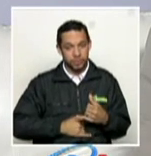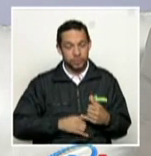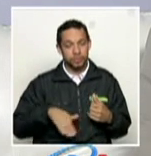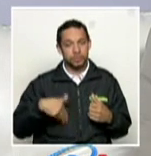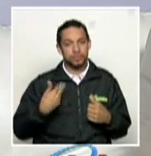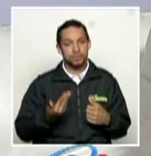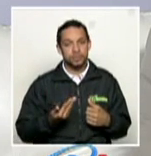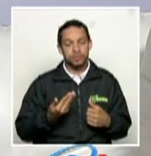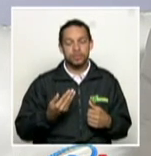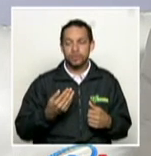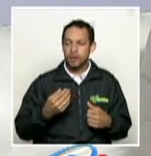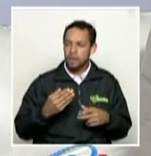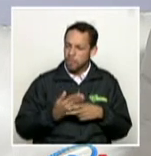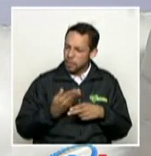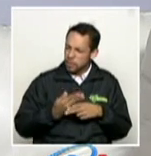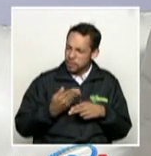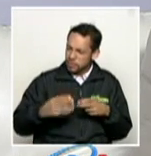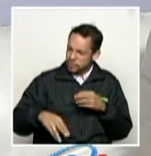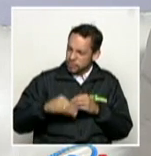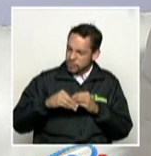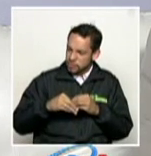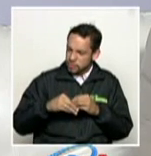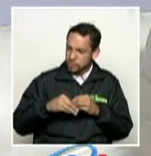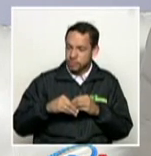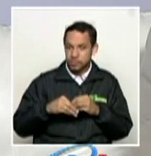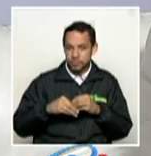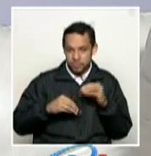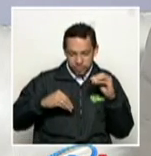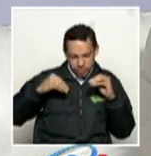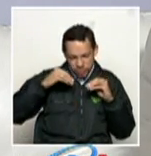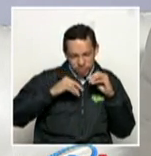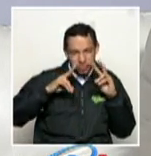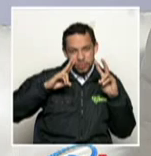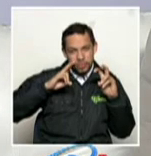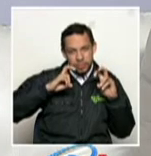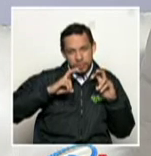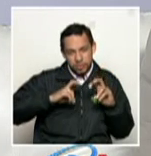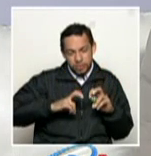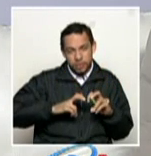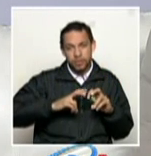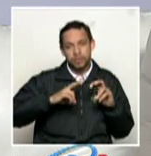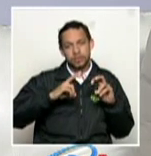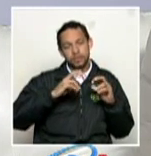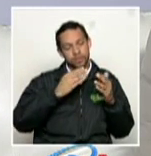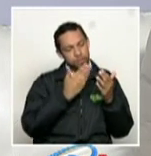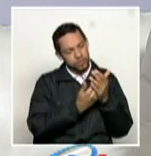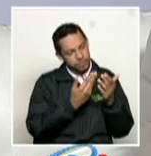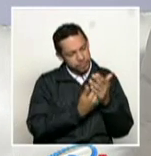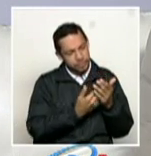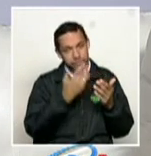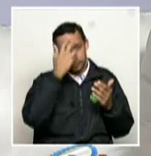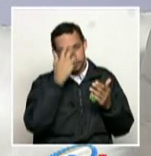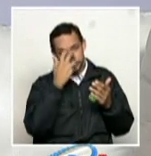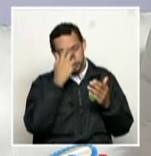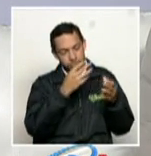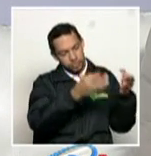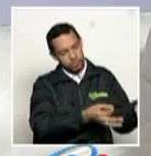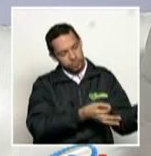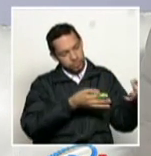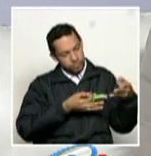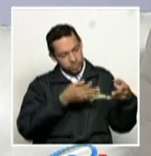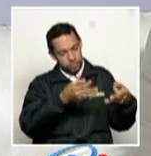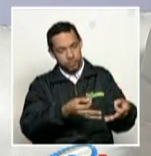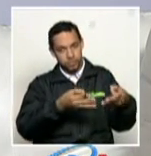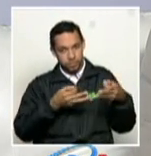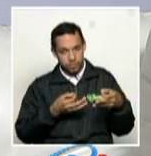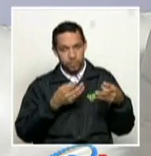esplenomegalia. Sí. El médico, el hematólogo, me mandó todos los papeles y los exámenes, me mandó hasta